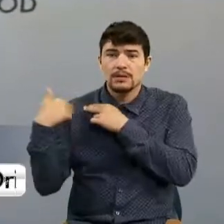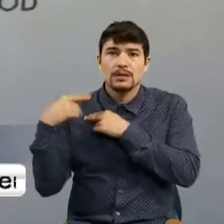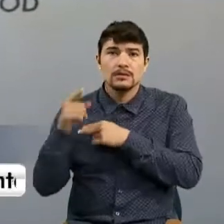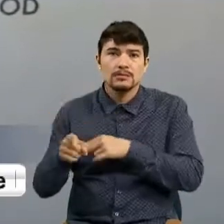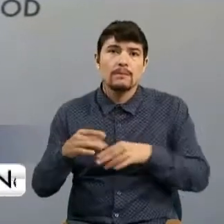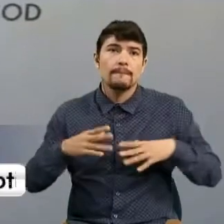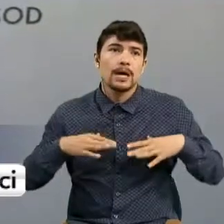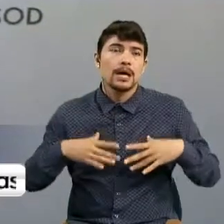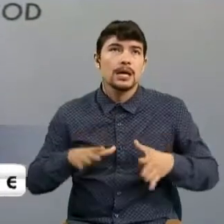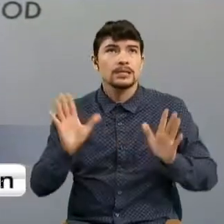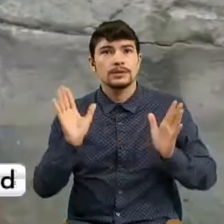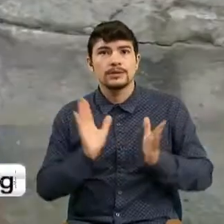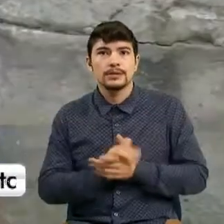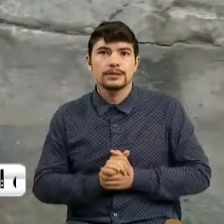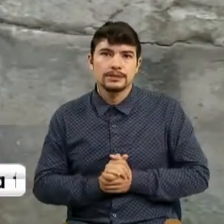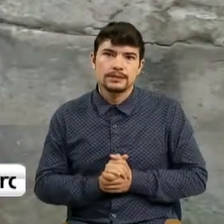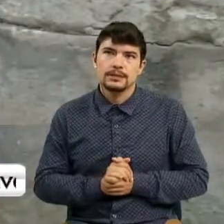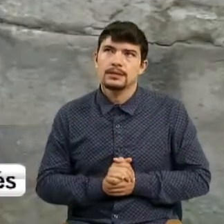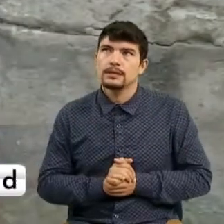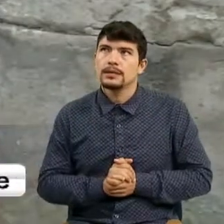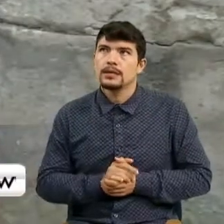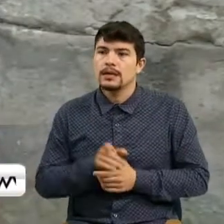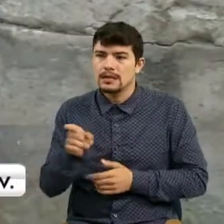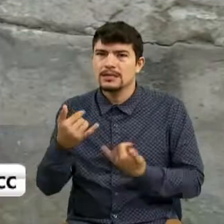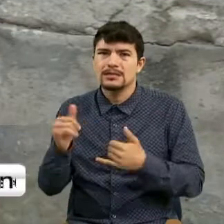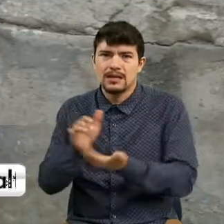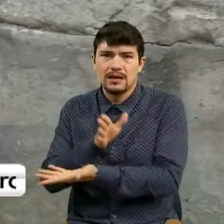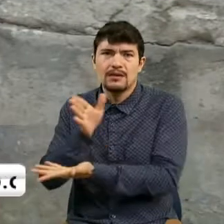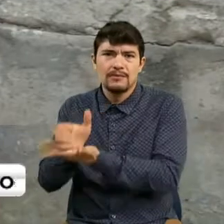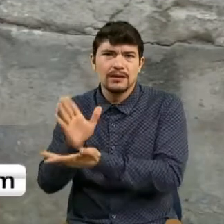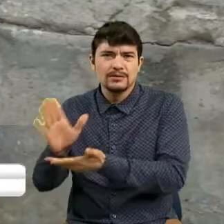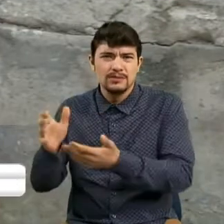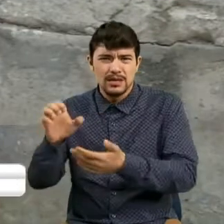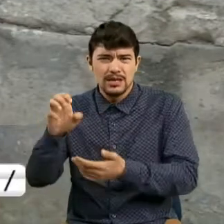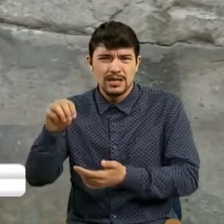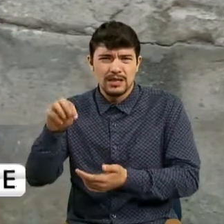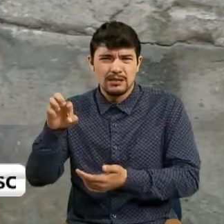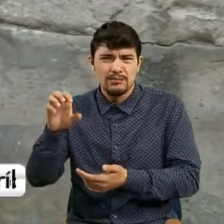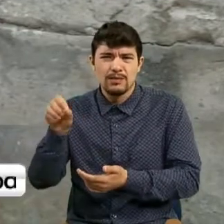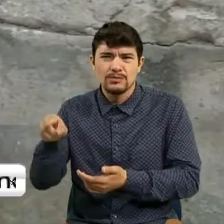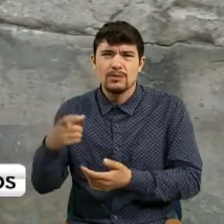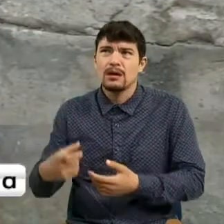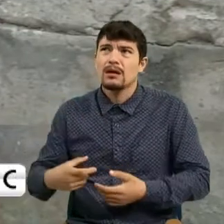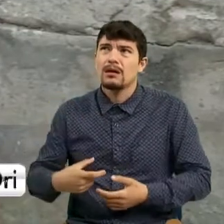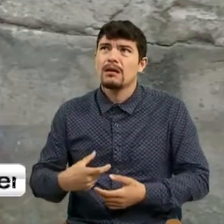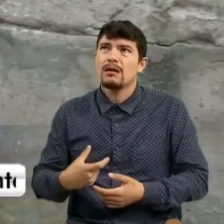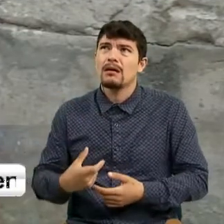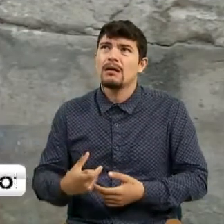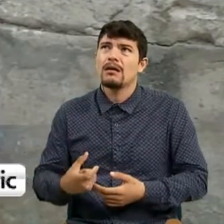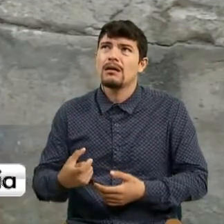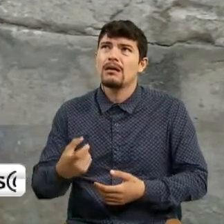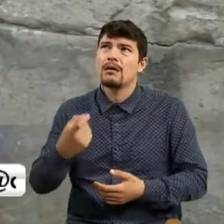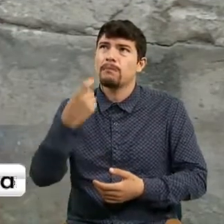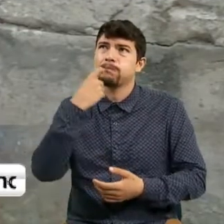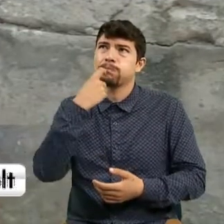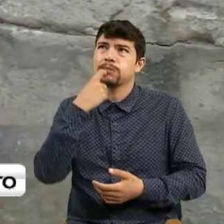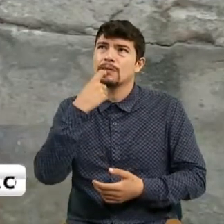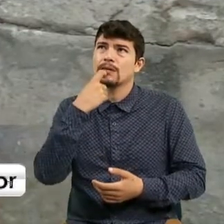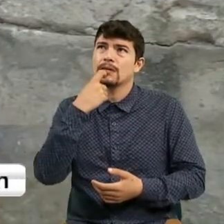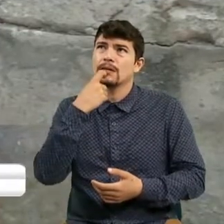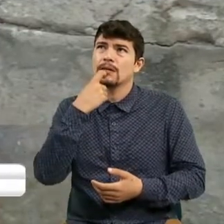encuentra de vacaciones ella estuvo n como que es el aparato que le coloca nada a las personas desahuciadas